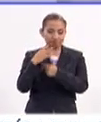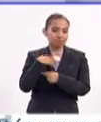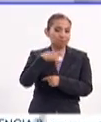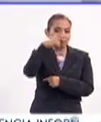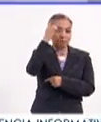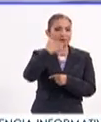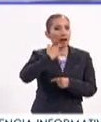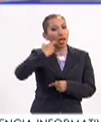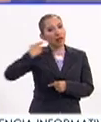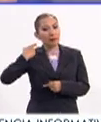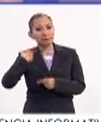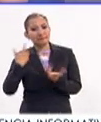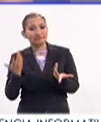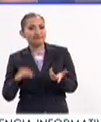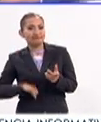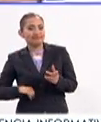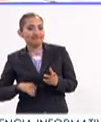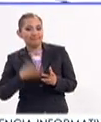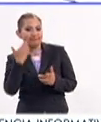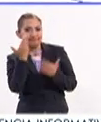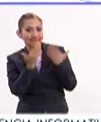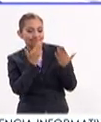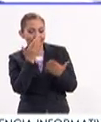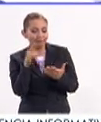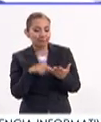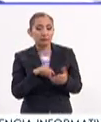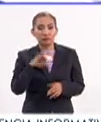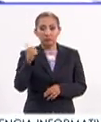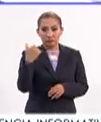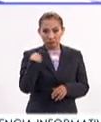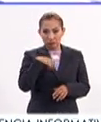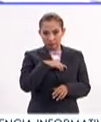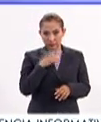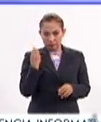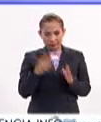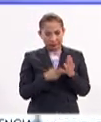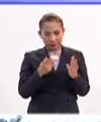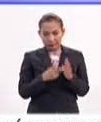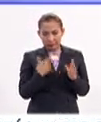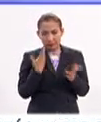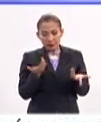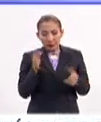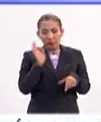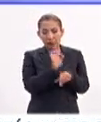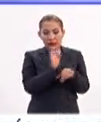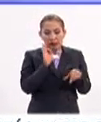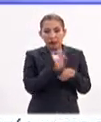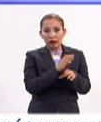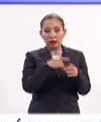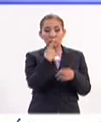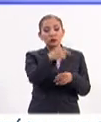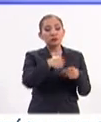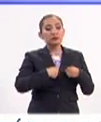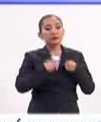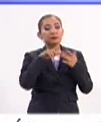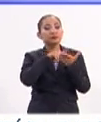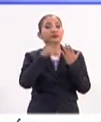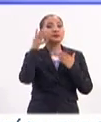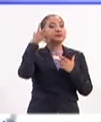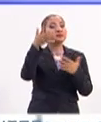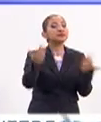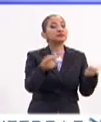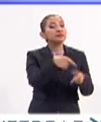pues ahí es cuando empiezan a perder el interés. Claro. Algo con lo que nosotros trabajamos mucho es estar reforzando el proyecto de vida,